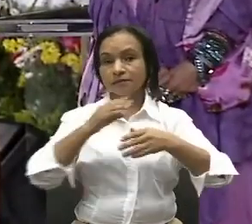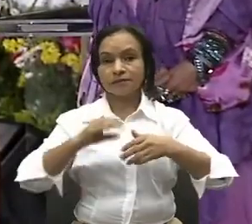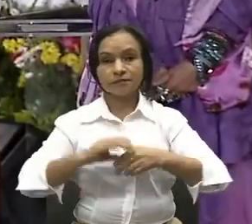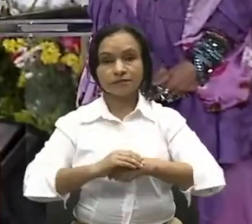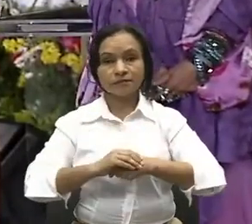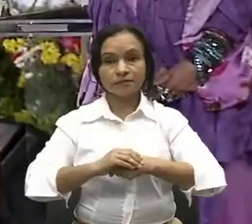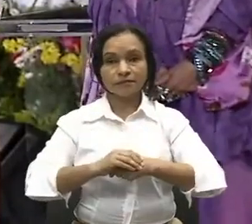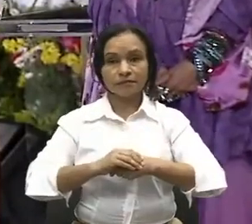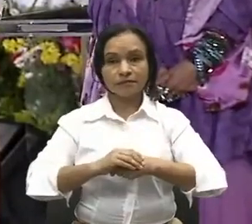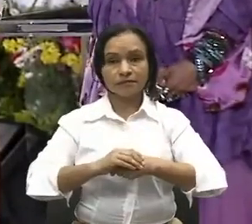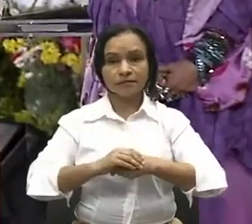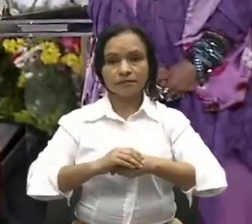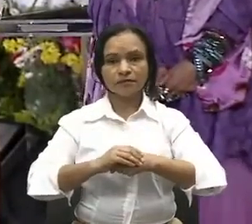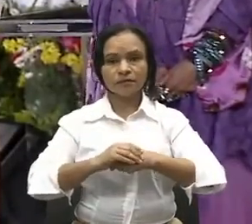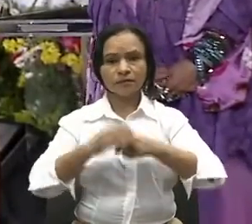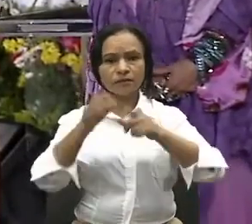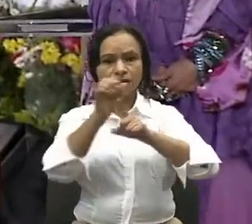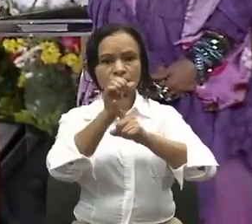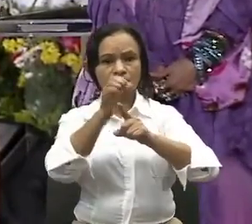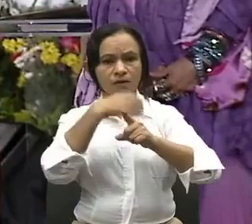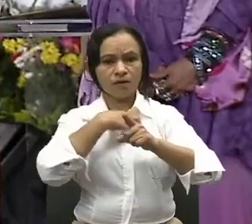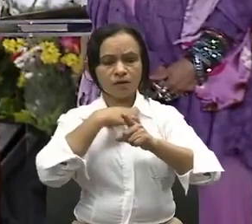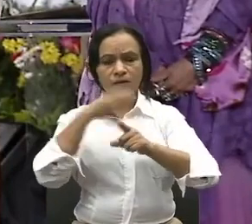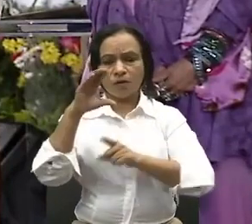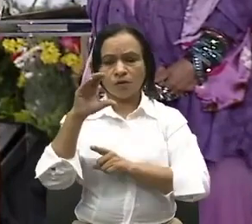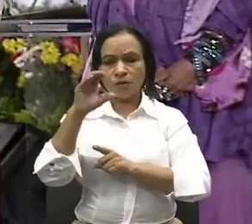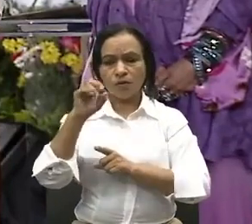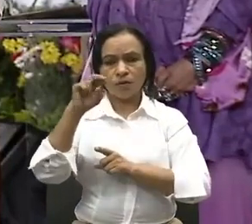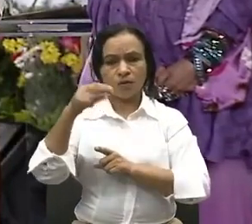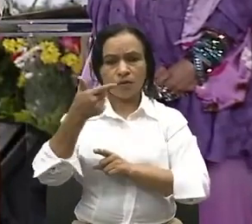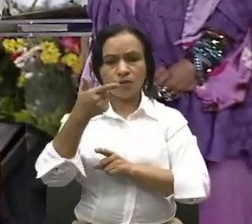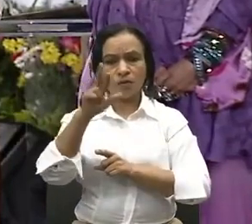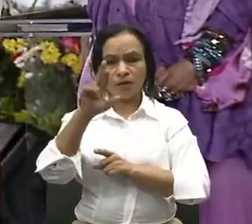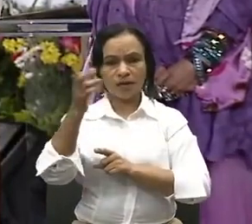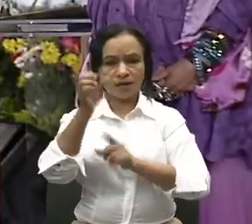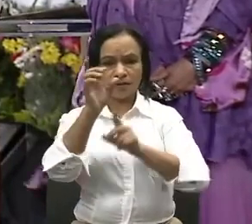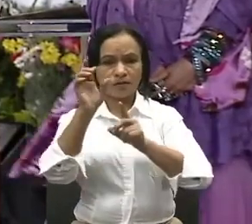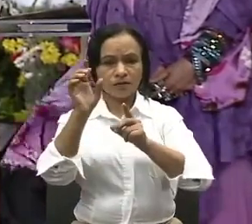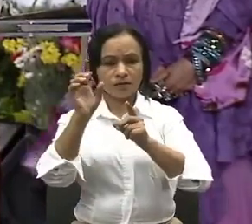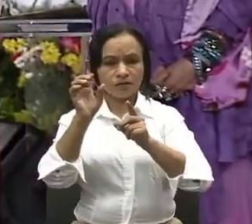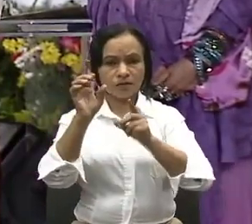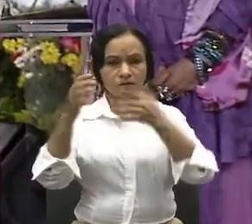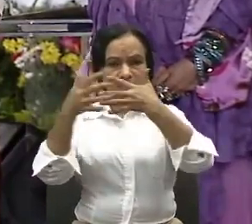se fueron al Congreso a protestar.